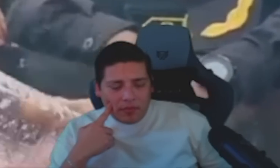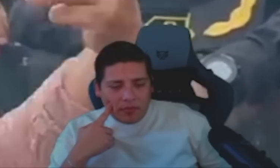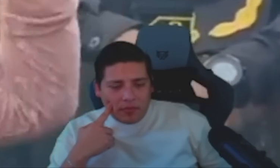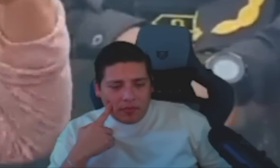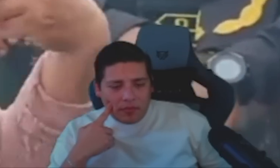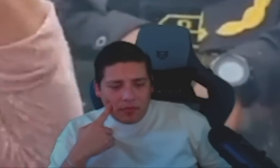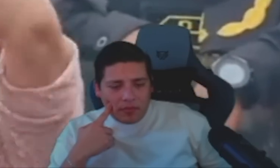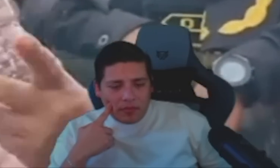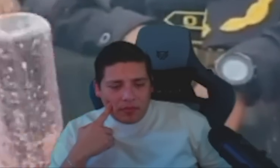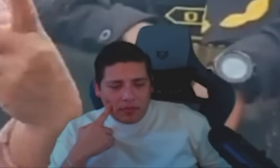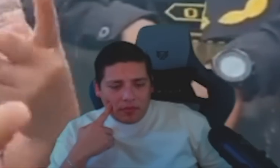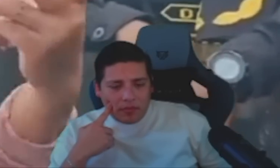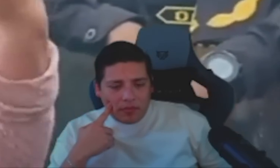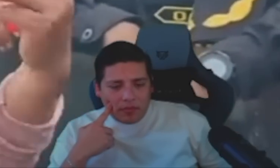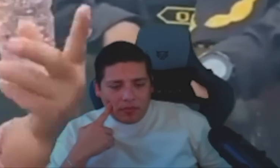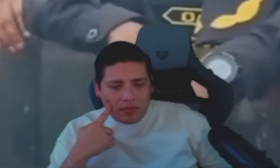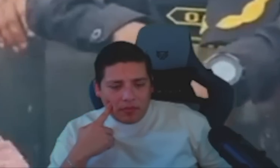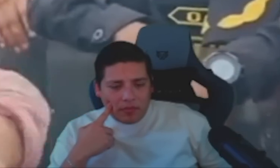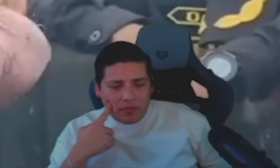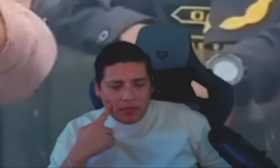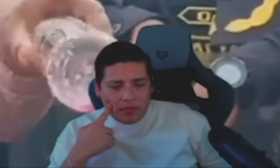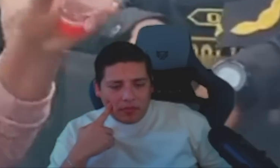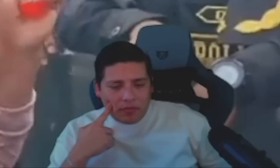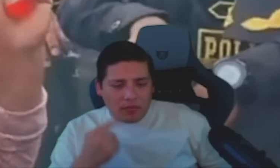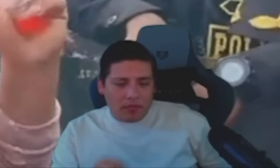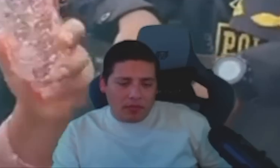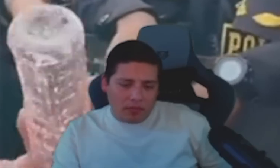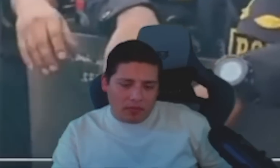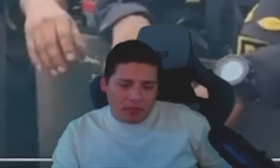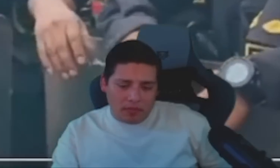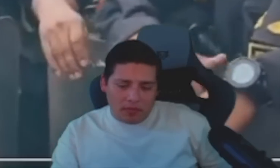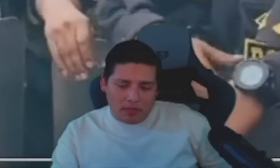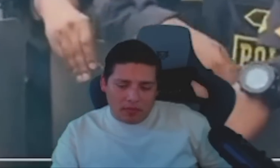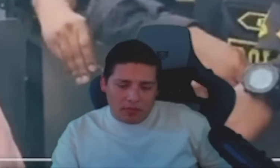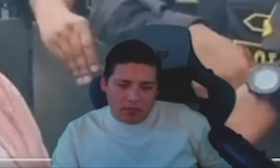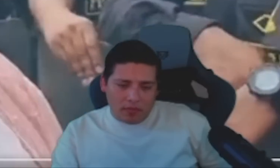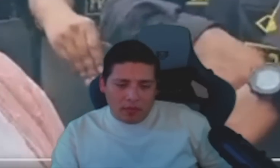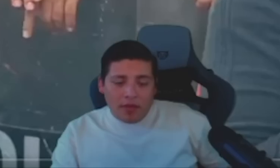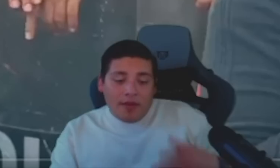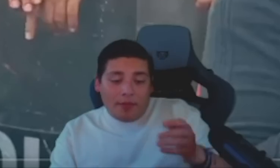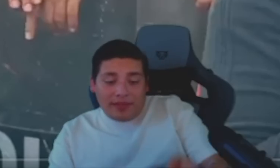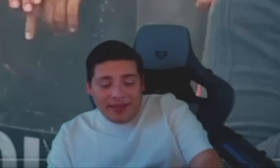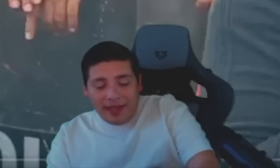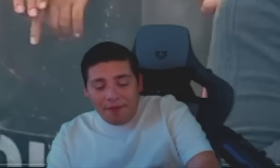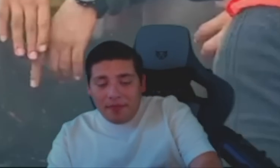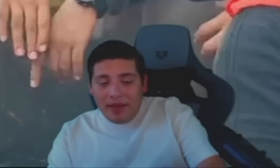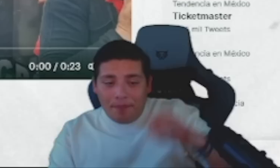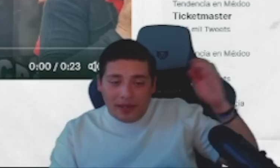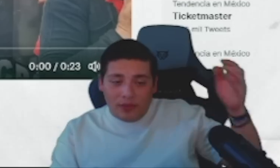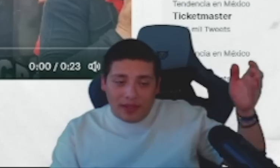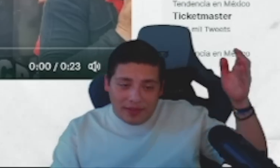al internet, hemos sabido, nos hemos enterado. ¿Cómo es la cochinada que hacen los grandes en el Estado? Pues ahí